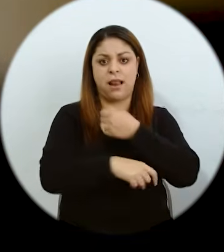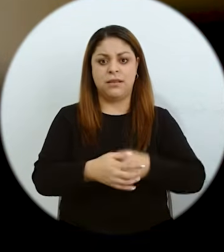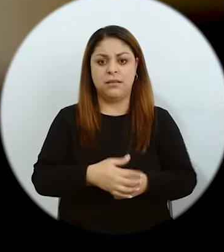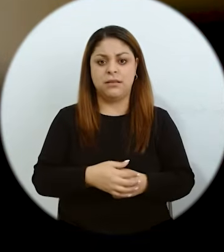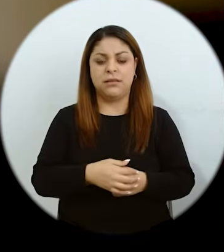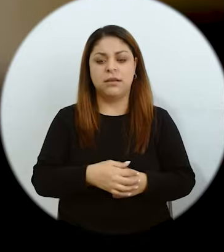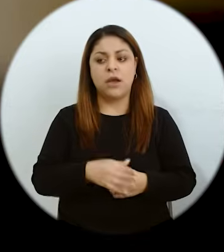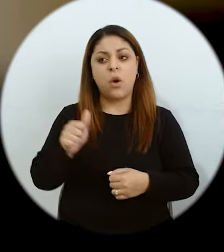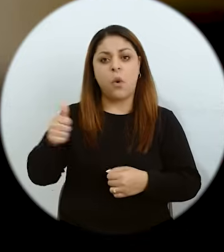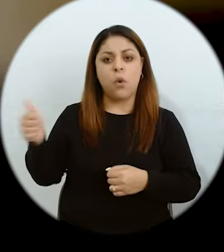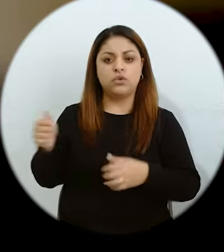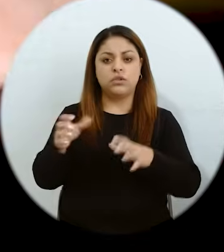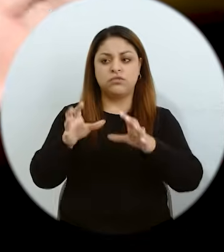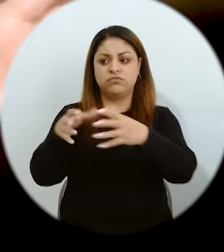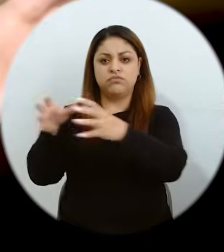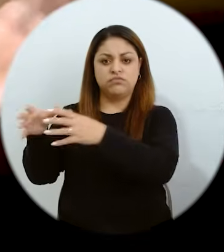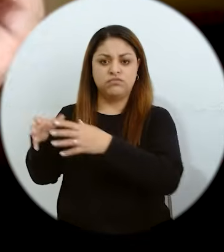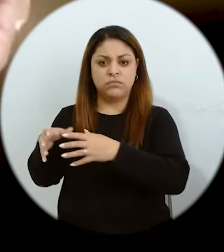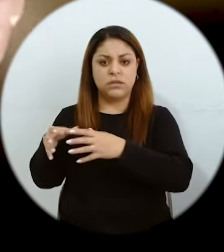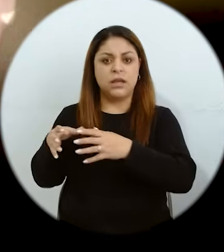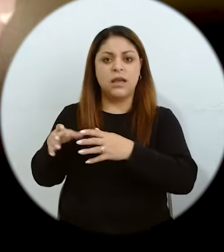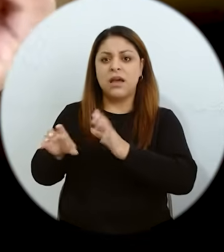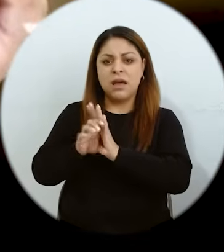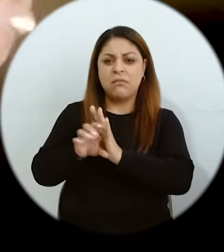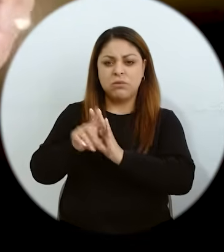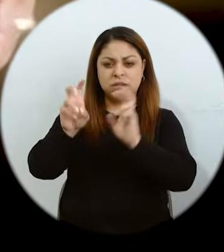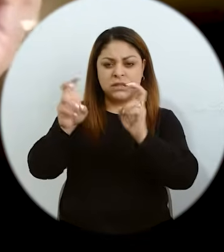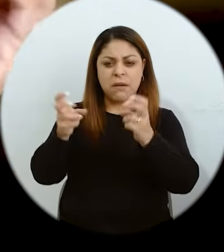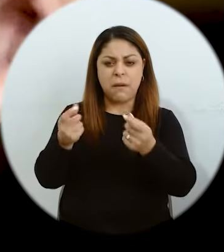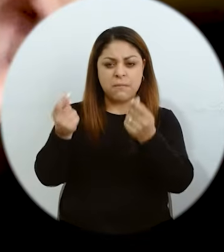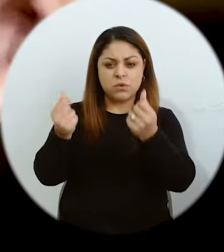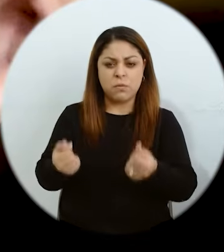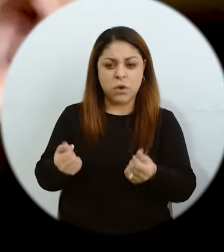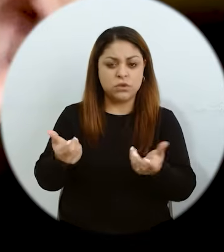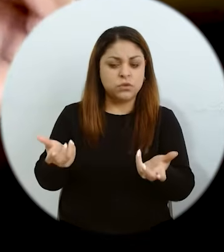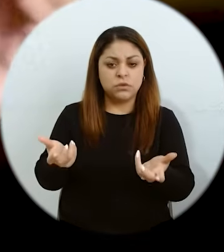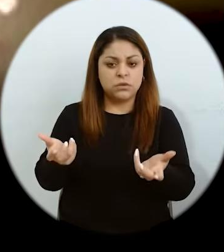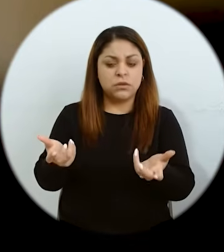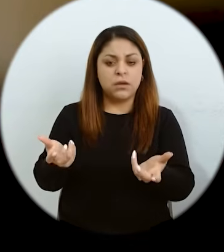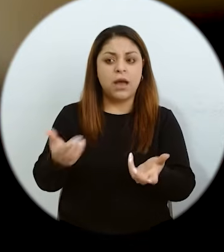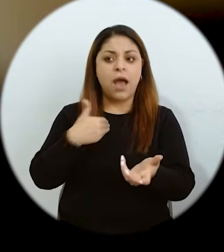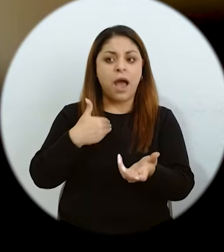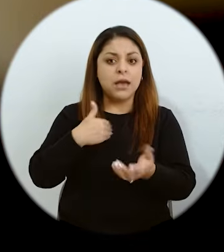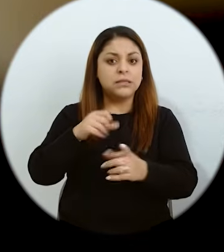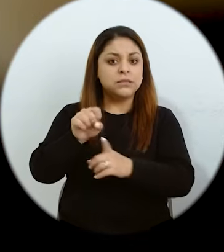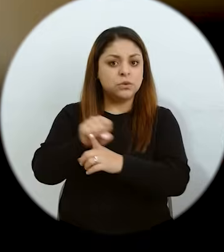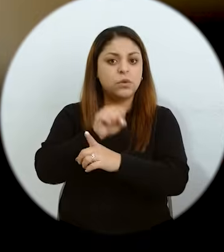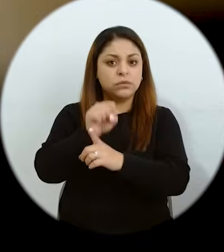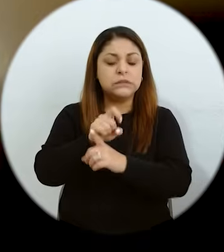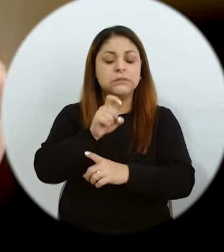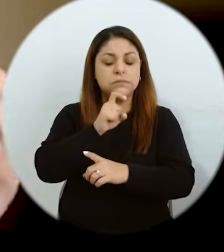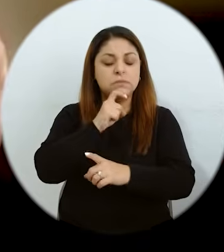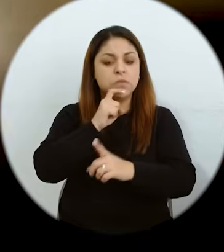la materia penal? Entonces, en las otras jurisdicciones, el tema del presupuesto es una situación, se presentan situaciones muy,